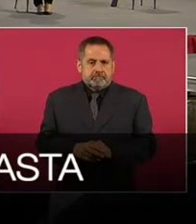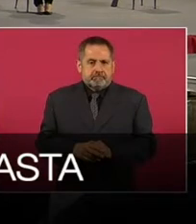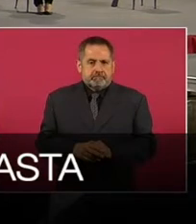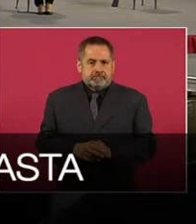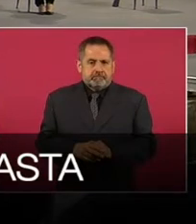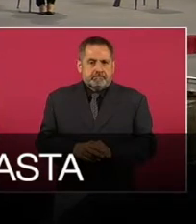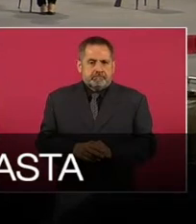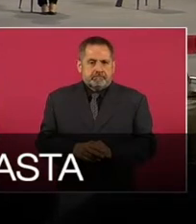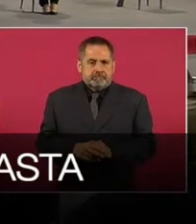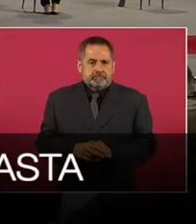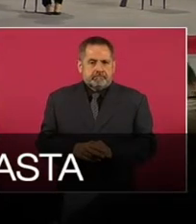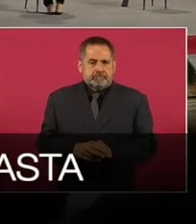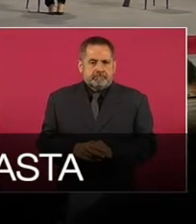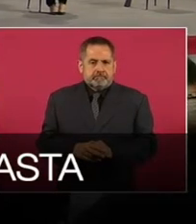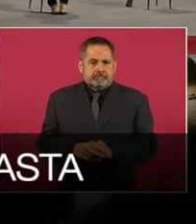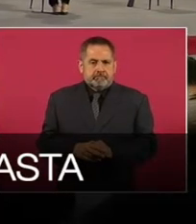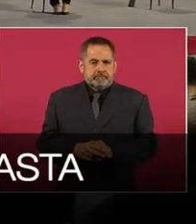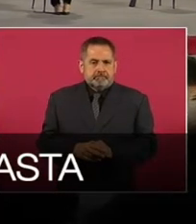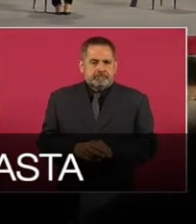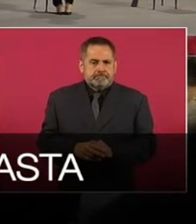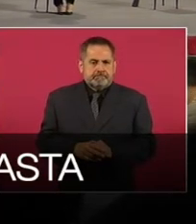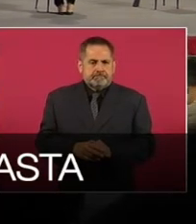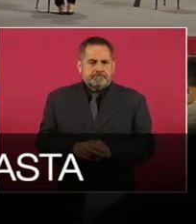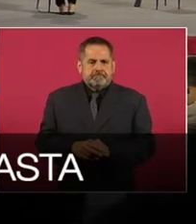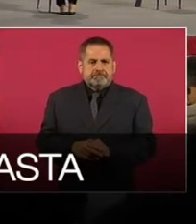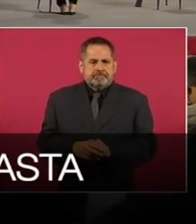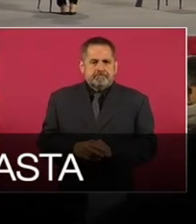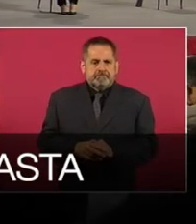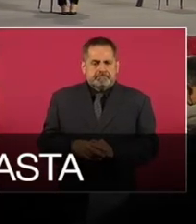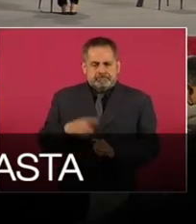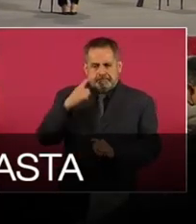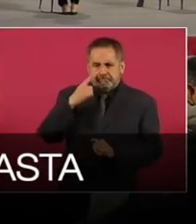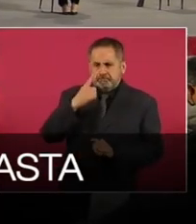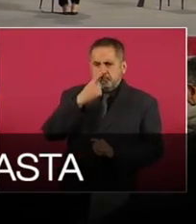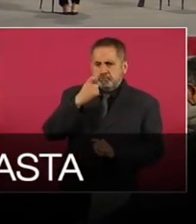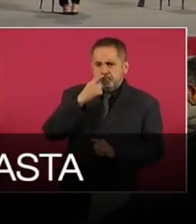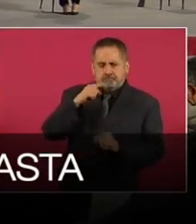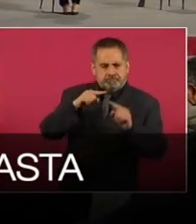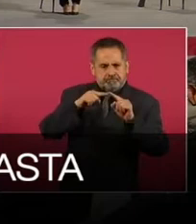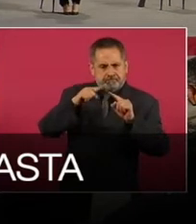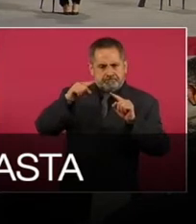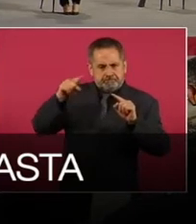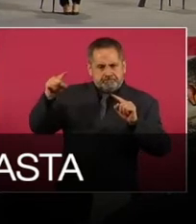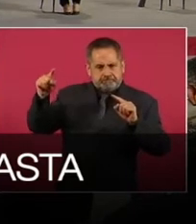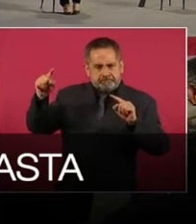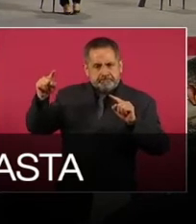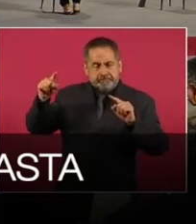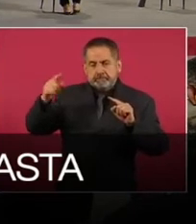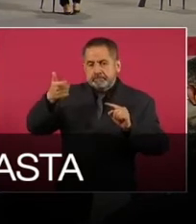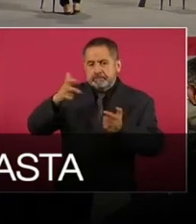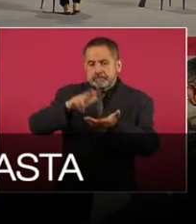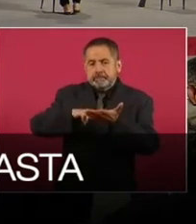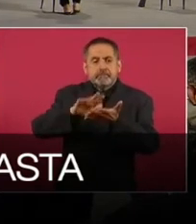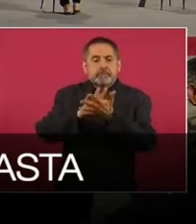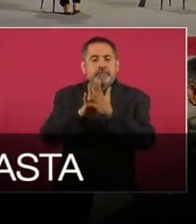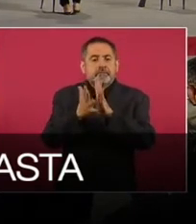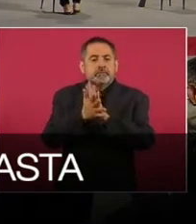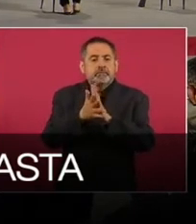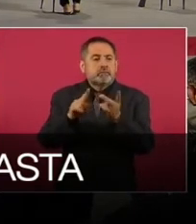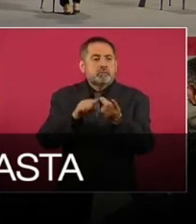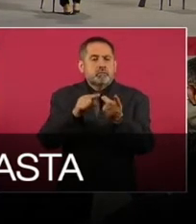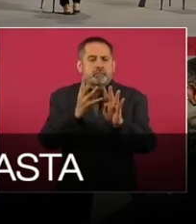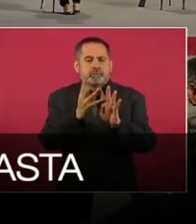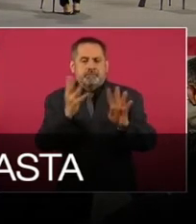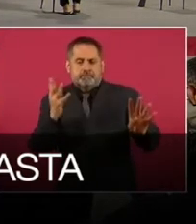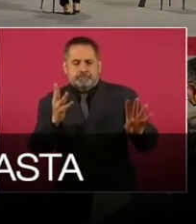de la canasta básica no suban de precio. Esto lo dijo el procurador federal del consumidor, Ricardo Sheffield, que